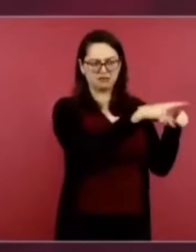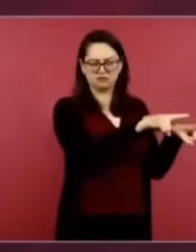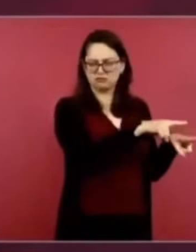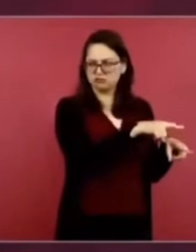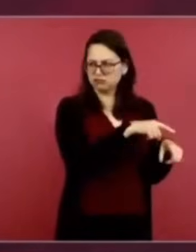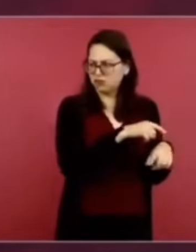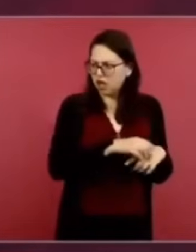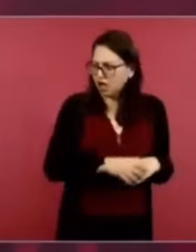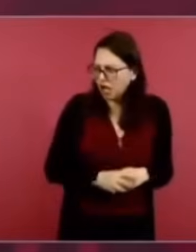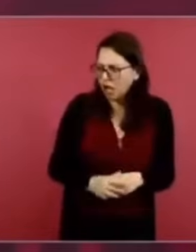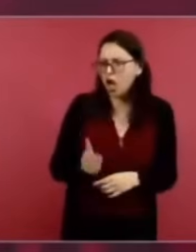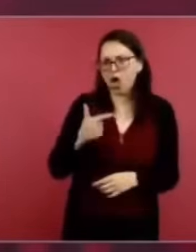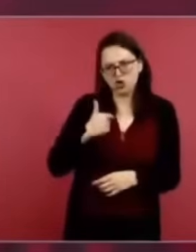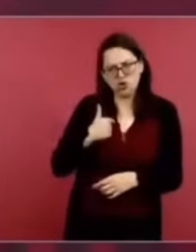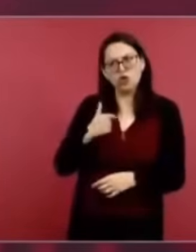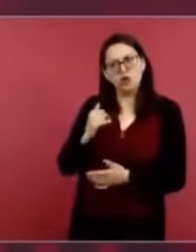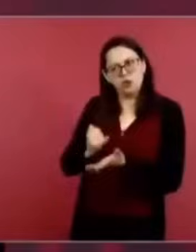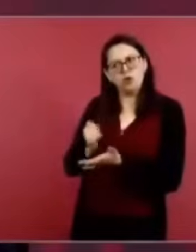a mí sí